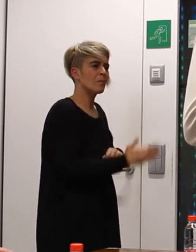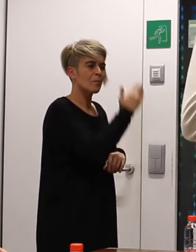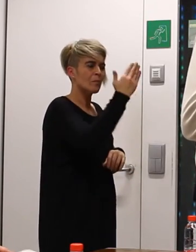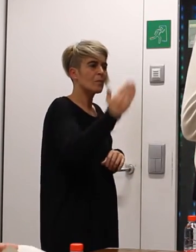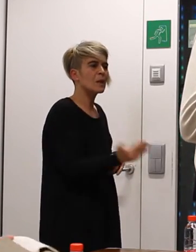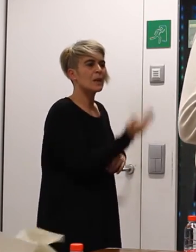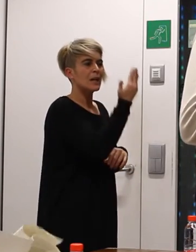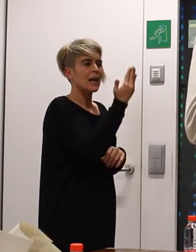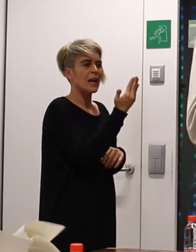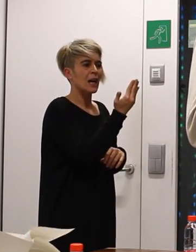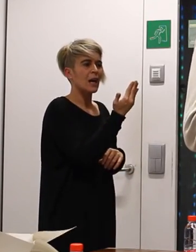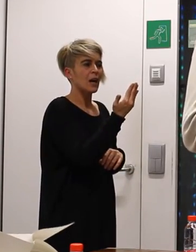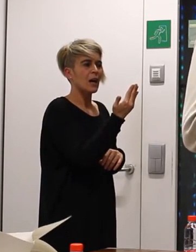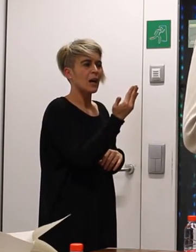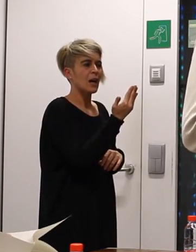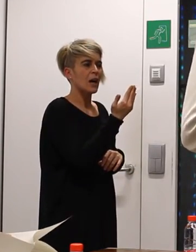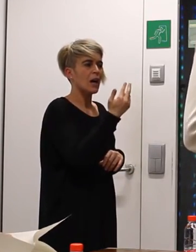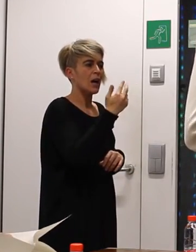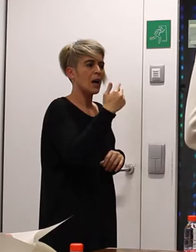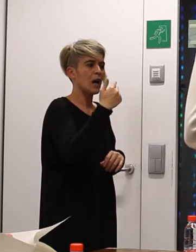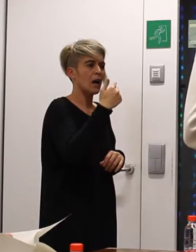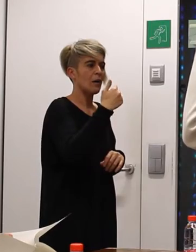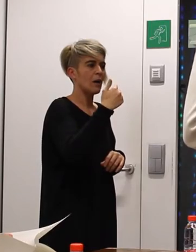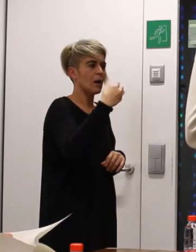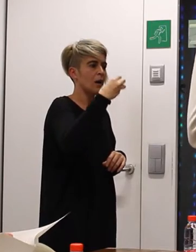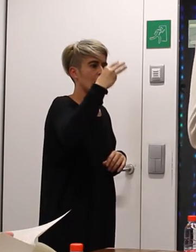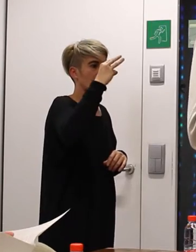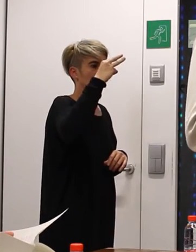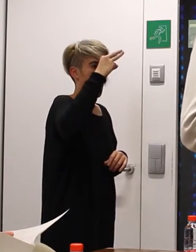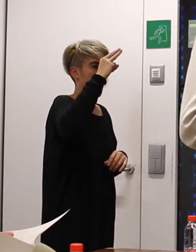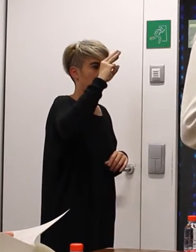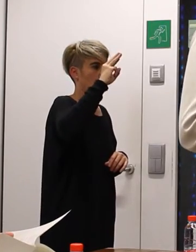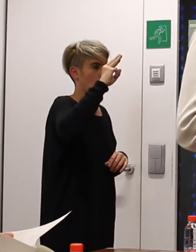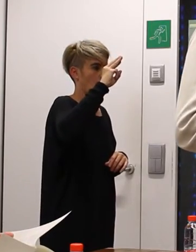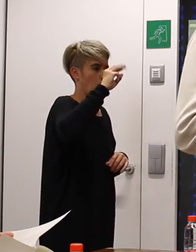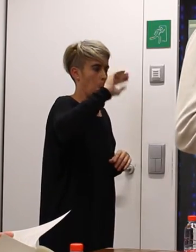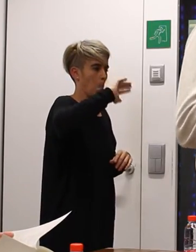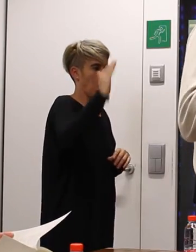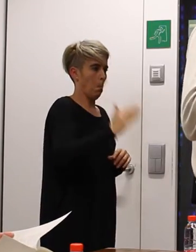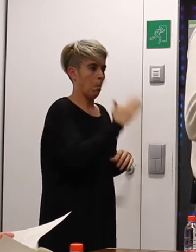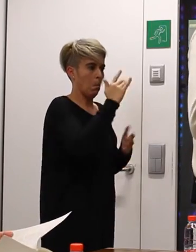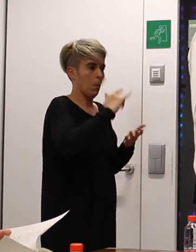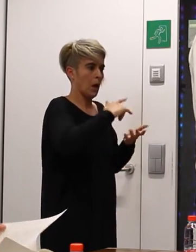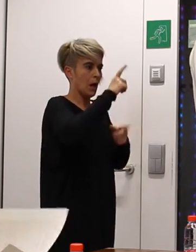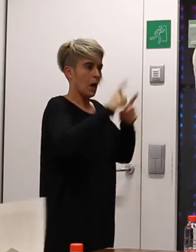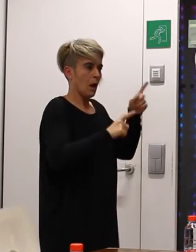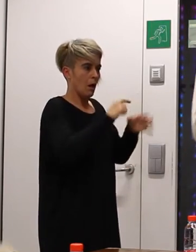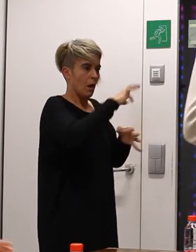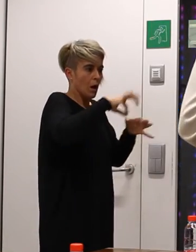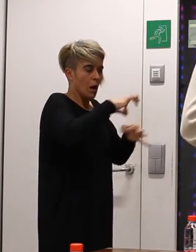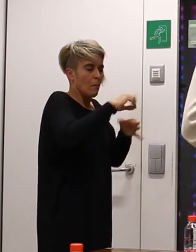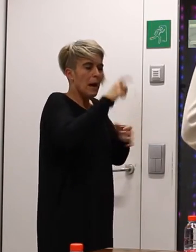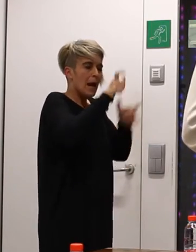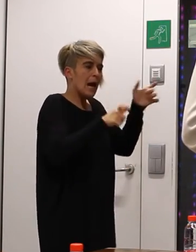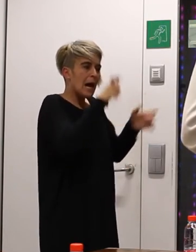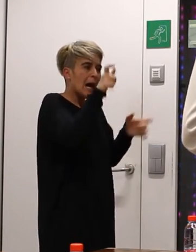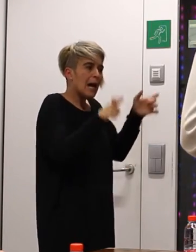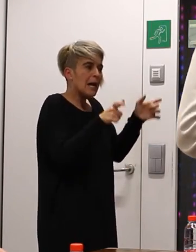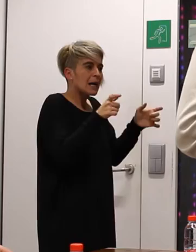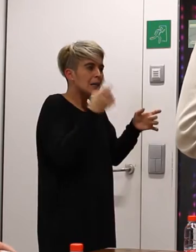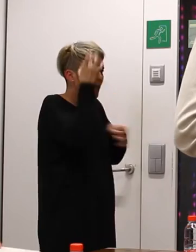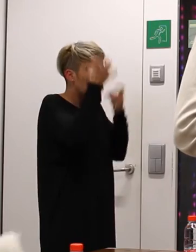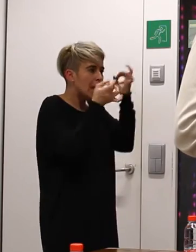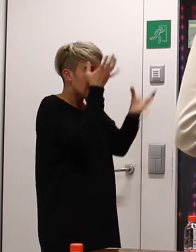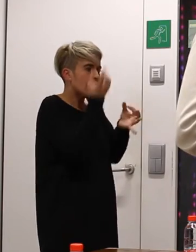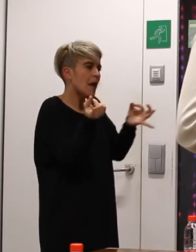el germinador es un concurso de ideas mediante la cual vamos a premiar a la gente que tenga ideas para cambiar el